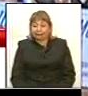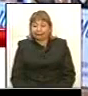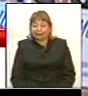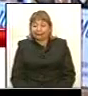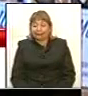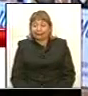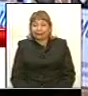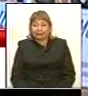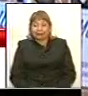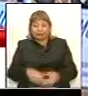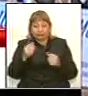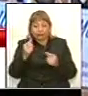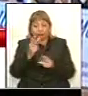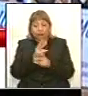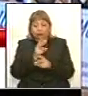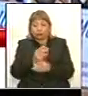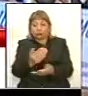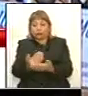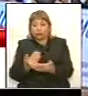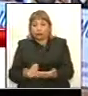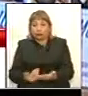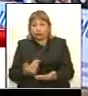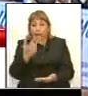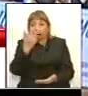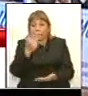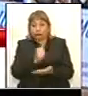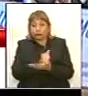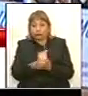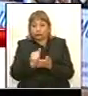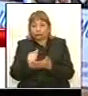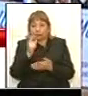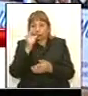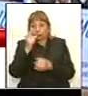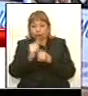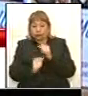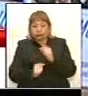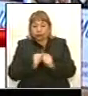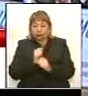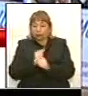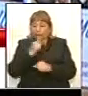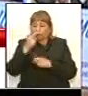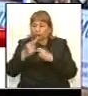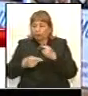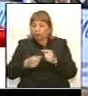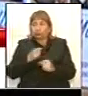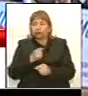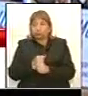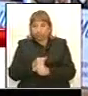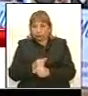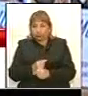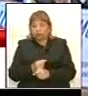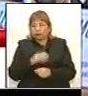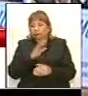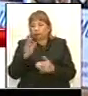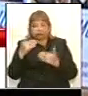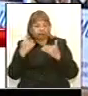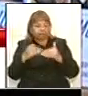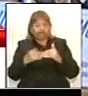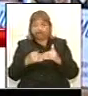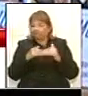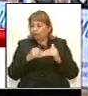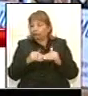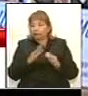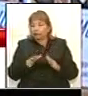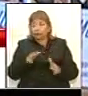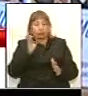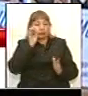por ley de tomar las precauciones del caso los tres meses, dentro de los tres meses de cada año, todos los años. Entonces se hubiera evitado todo el rato lo de,